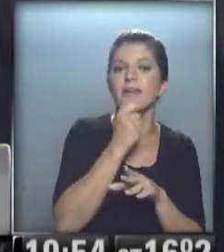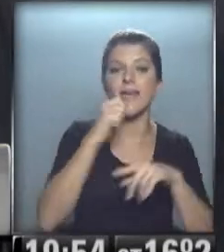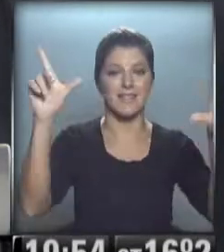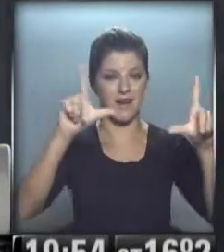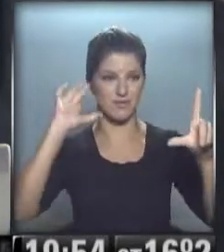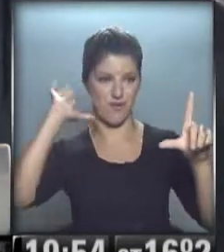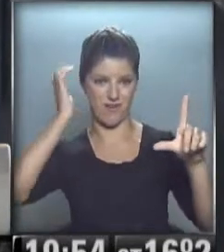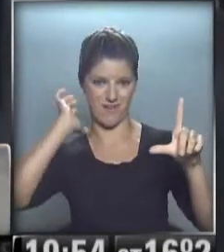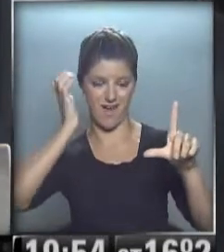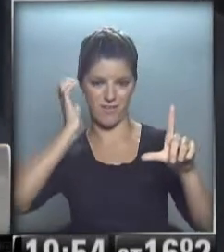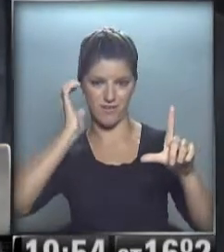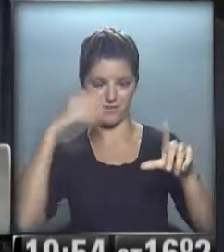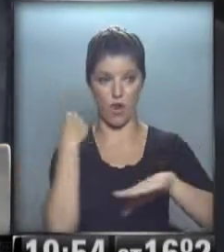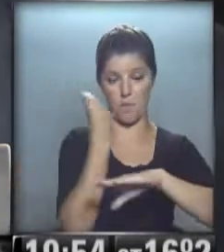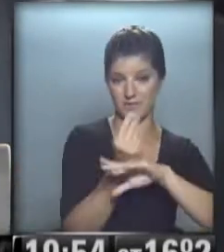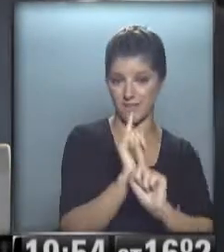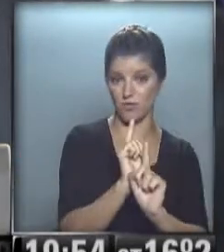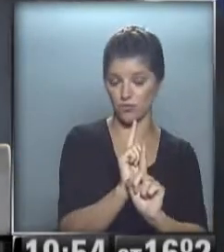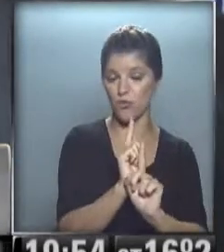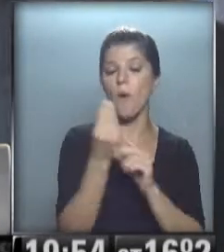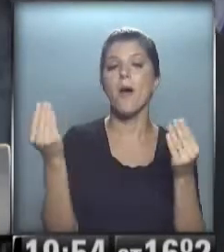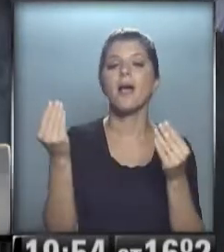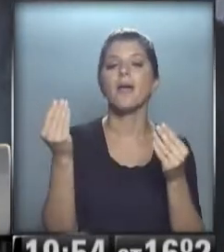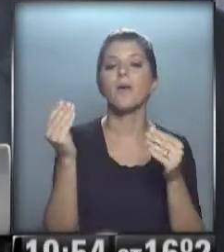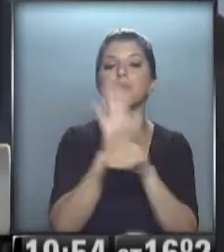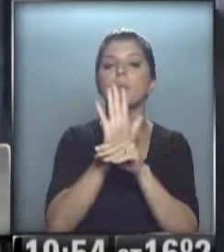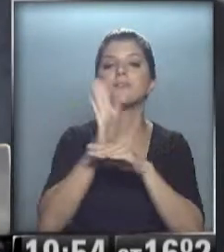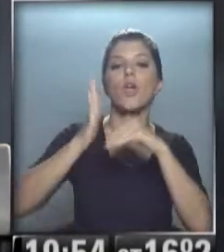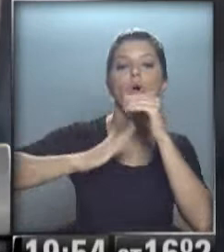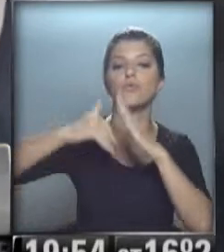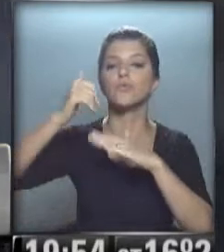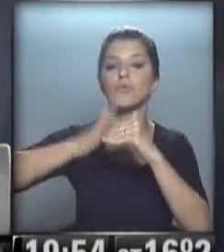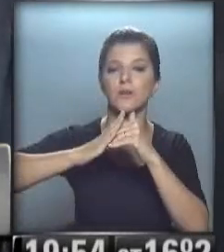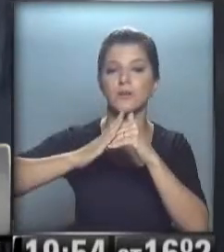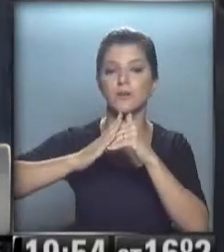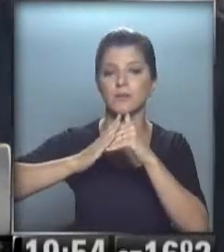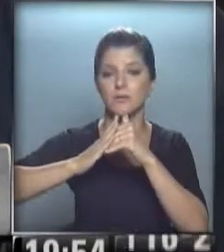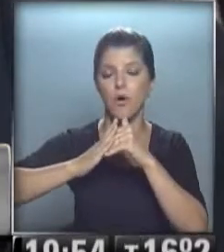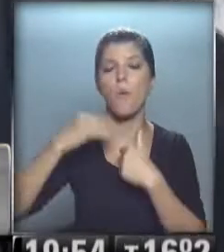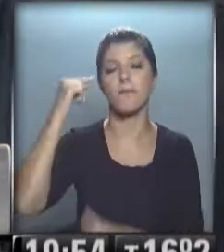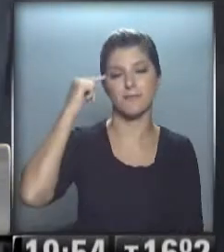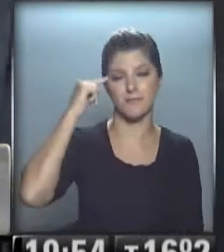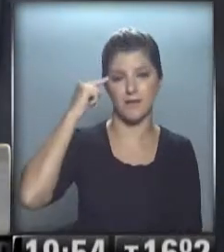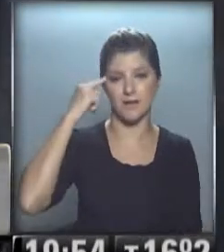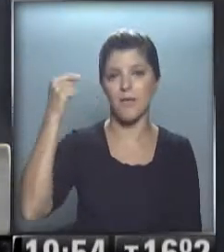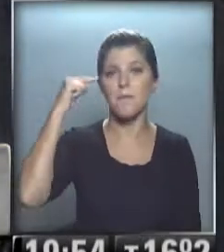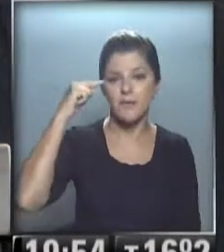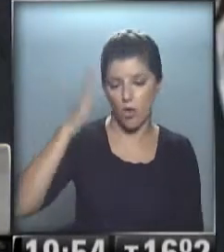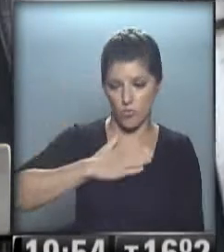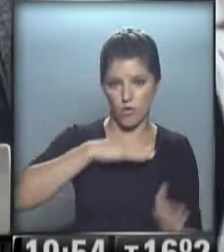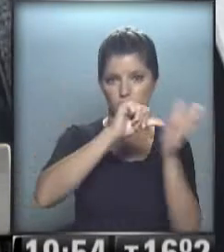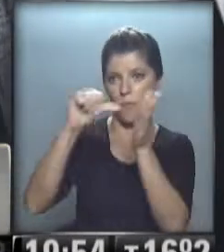radio, para la construcción de, digamos, el concepto con que estamos haciendo, pensando nuestros